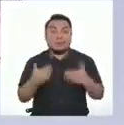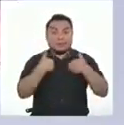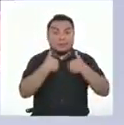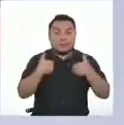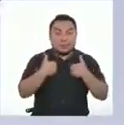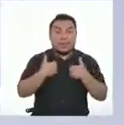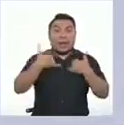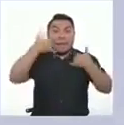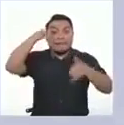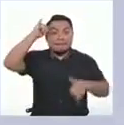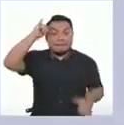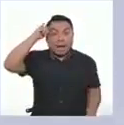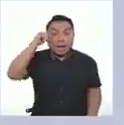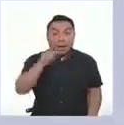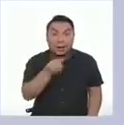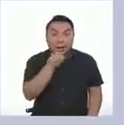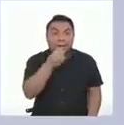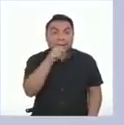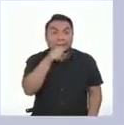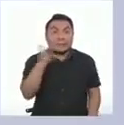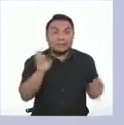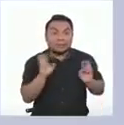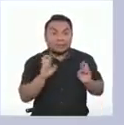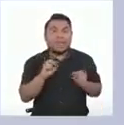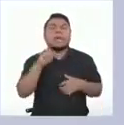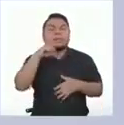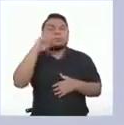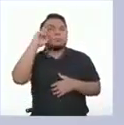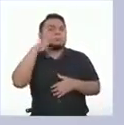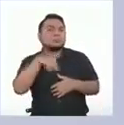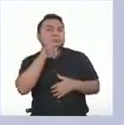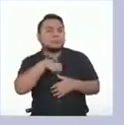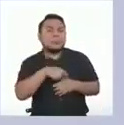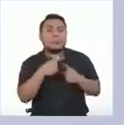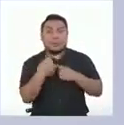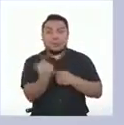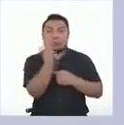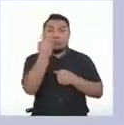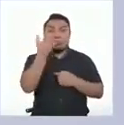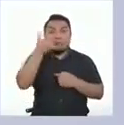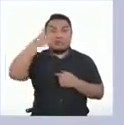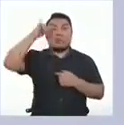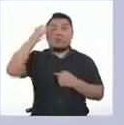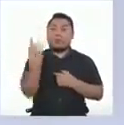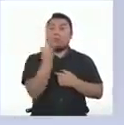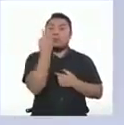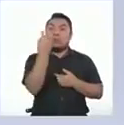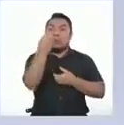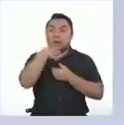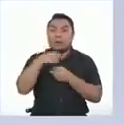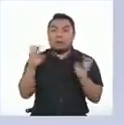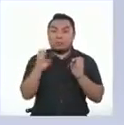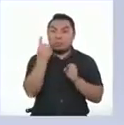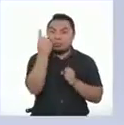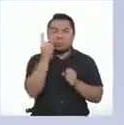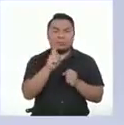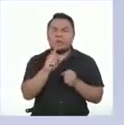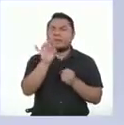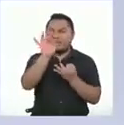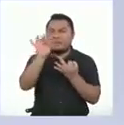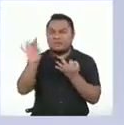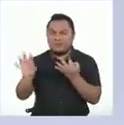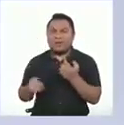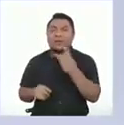como la vaca, ¿no, profesora? Tienes razón, pero no es la única fuente de proteína. Encontramos proteína de